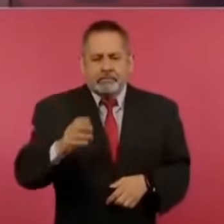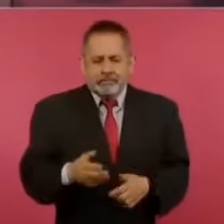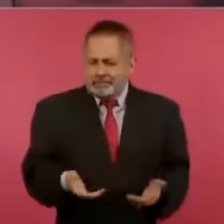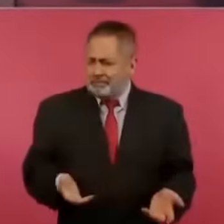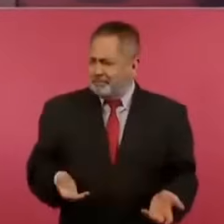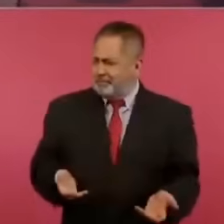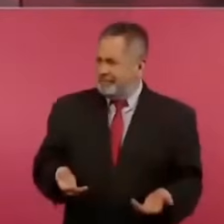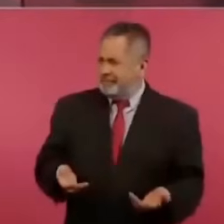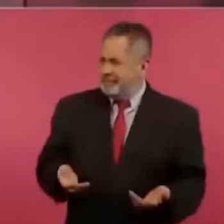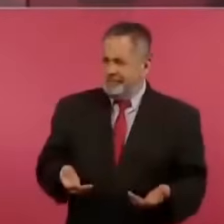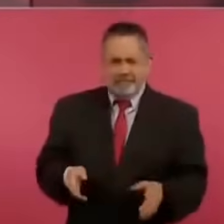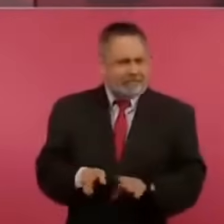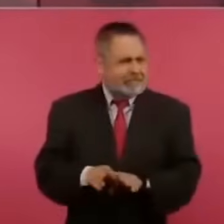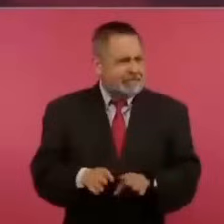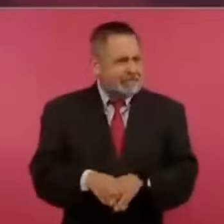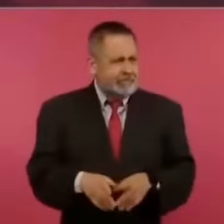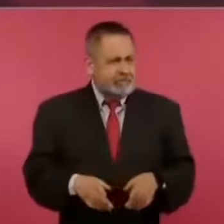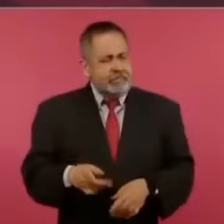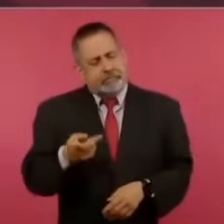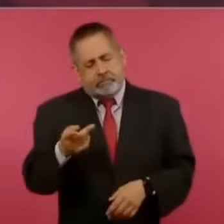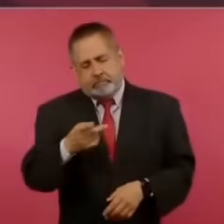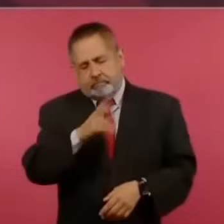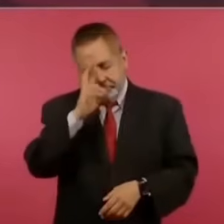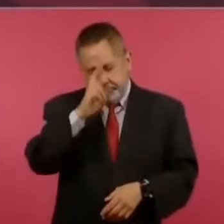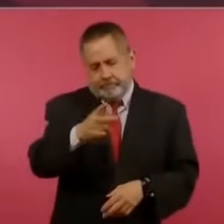No hay que hablar mal ya de los finados.